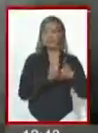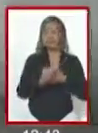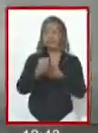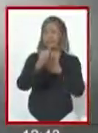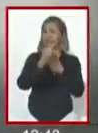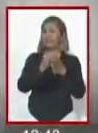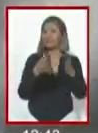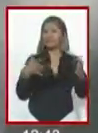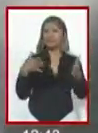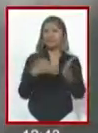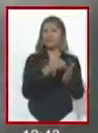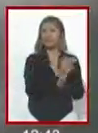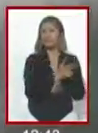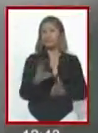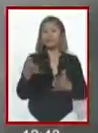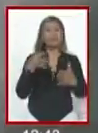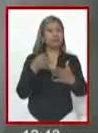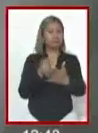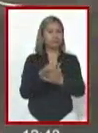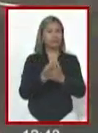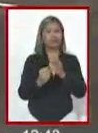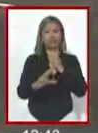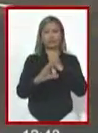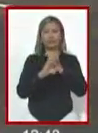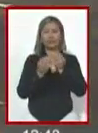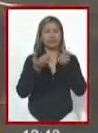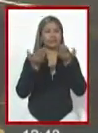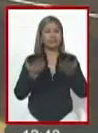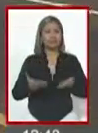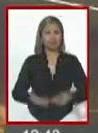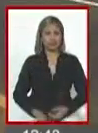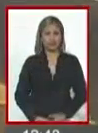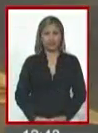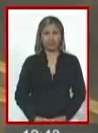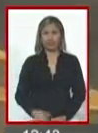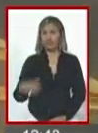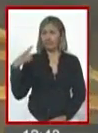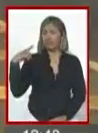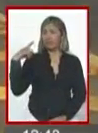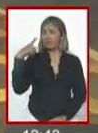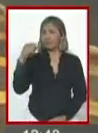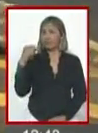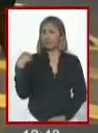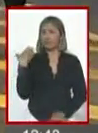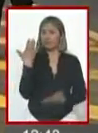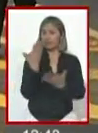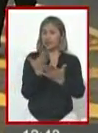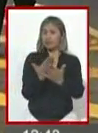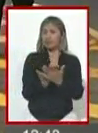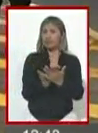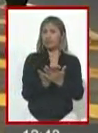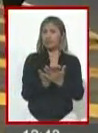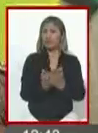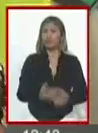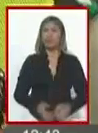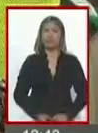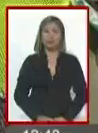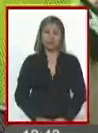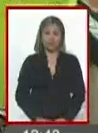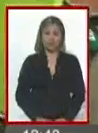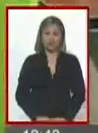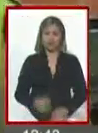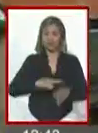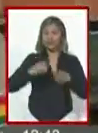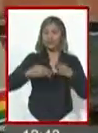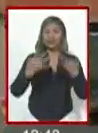su motorizado, invadió carril, impactando con este camión de alto tonelaje. Con la fuerza que venía, impacta y queda en esa posición.